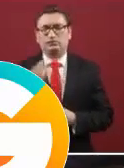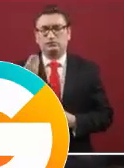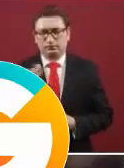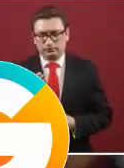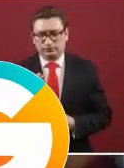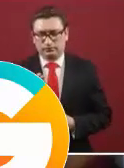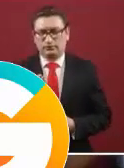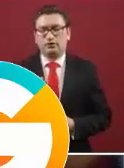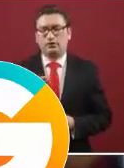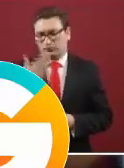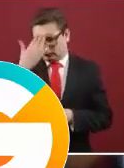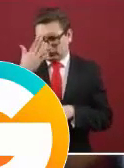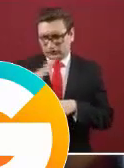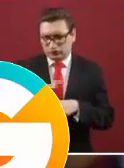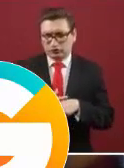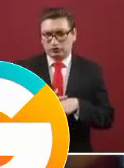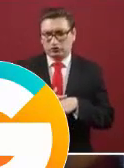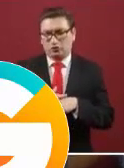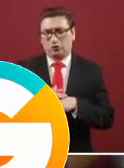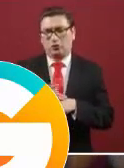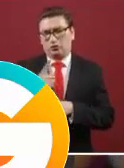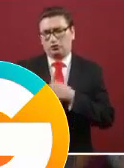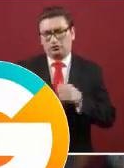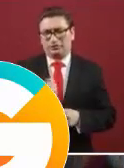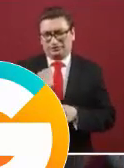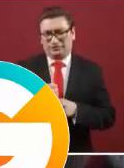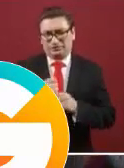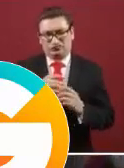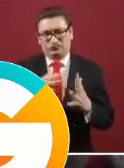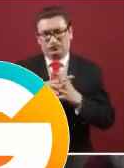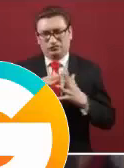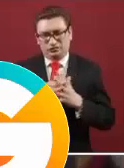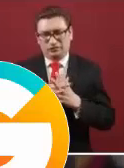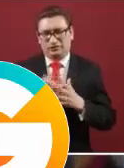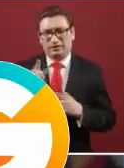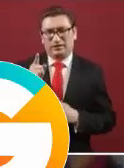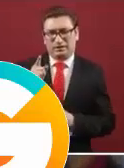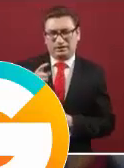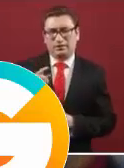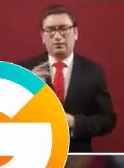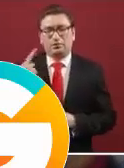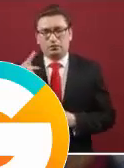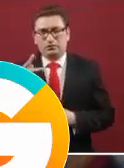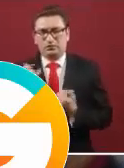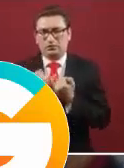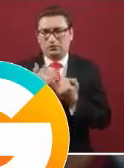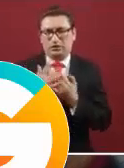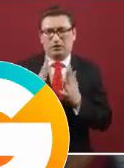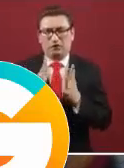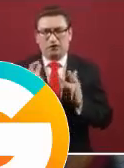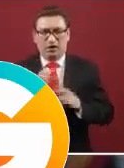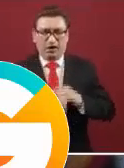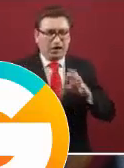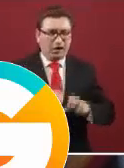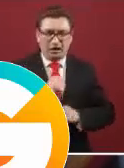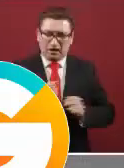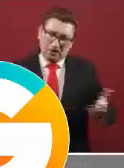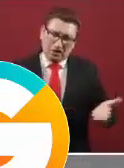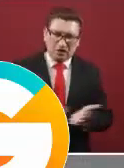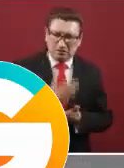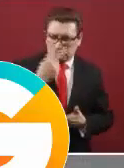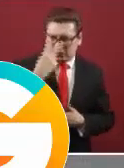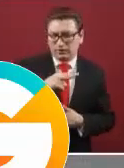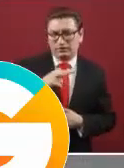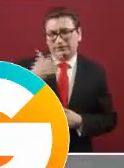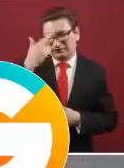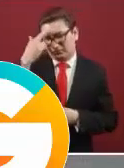más de la Batalla de Puebla y el intento de los franceses por quedarse con nuestro país de nueva cuenta. Pero